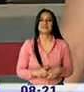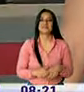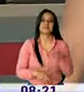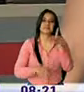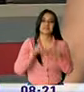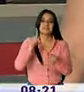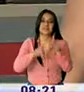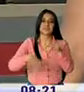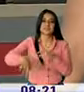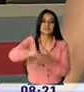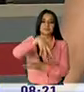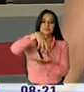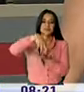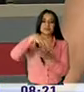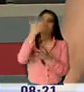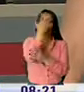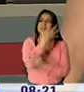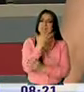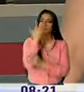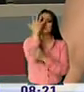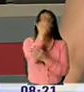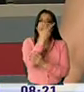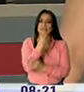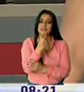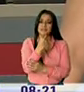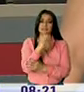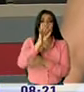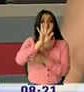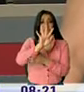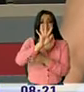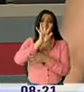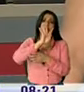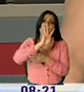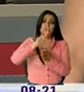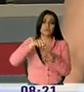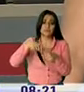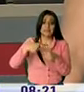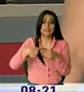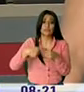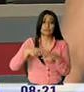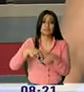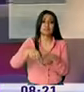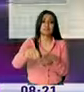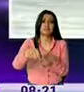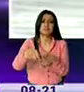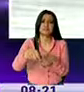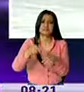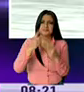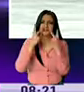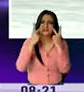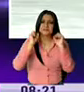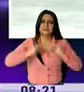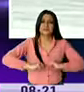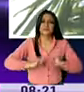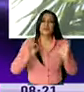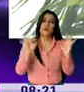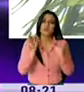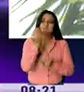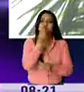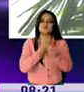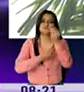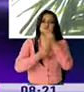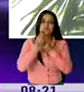verde son espectaculares y apenas a 5 o 4 horas de acá de la capital, así que por favor no se las pierda. Y también la gastronomía es